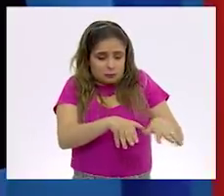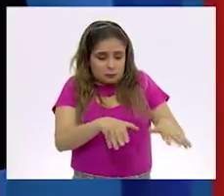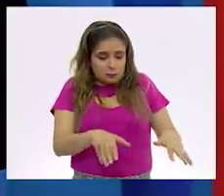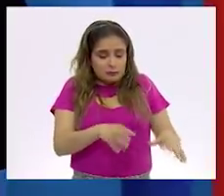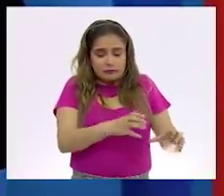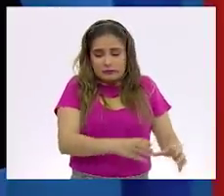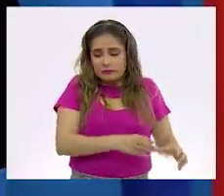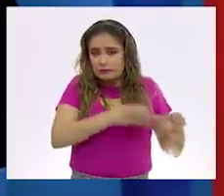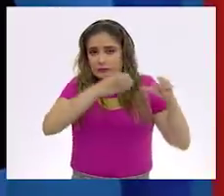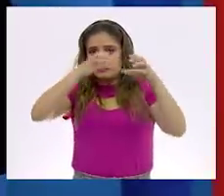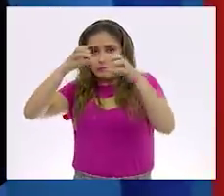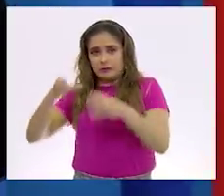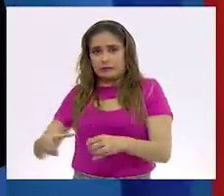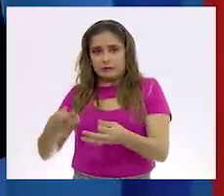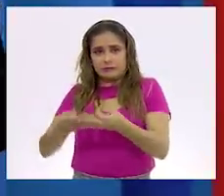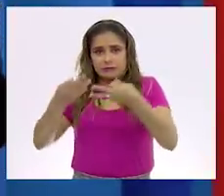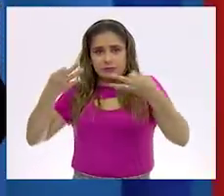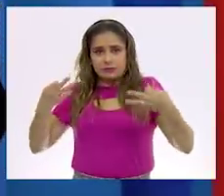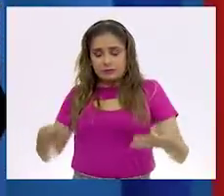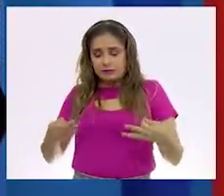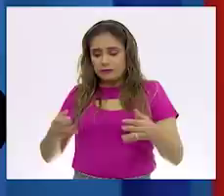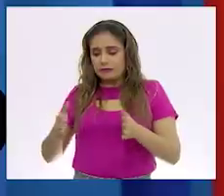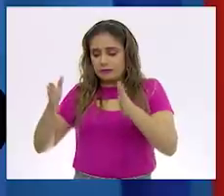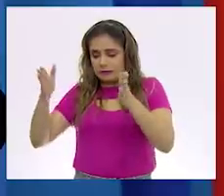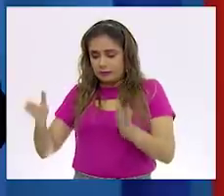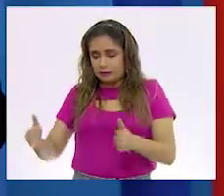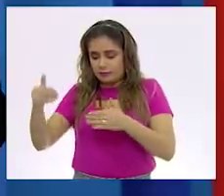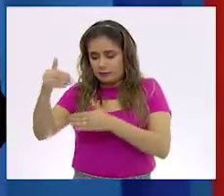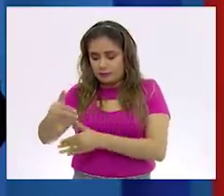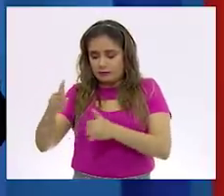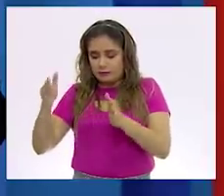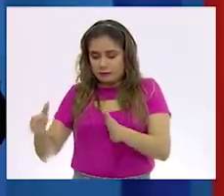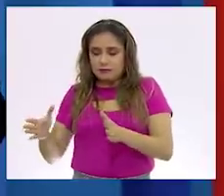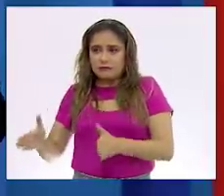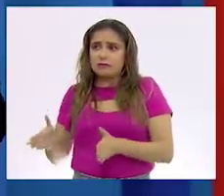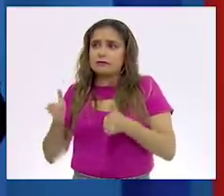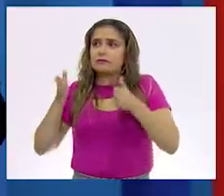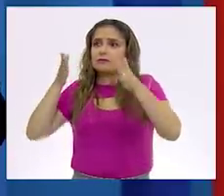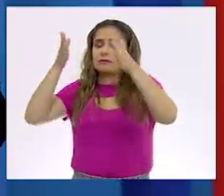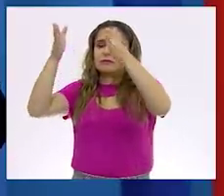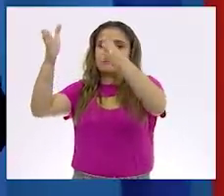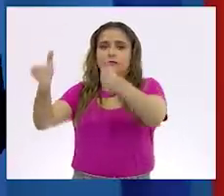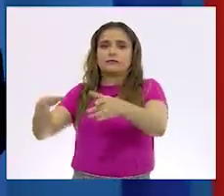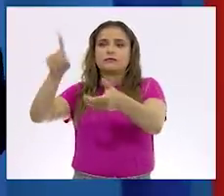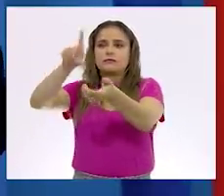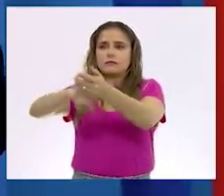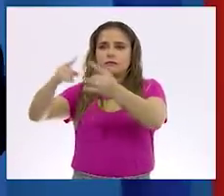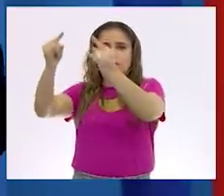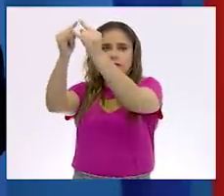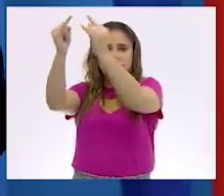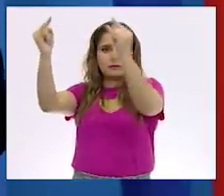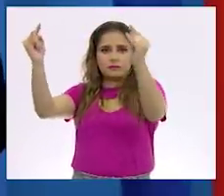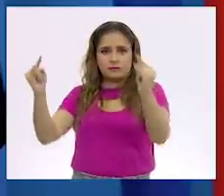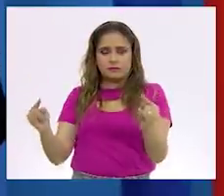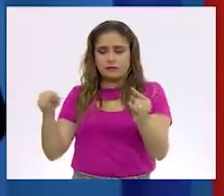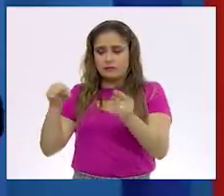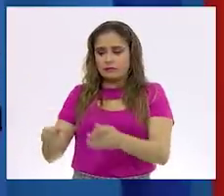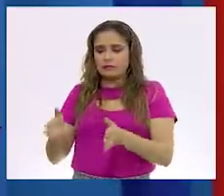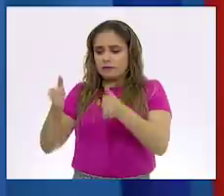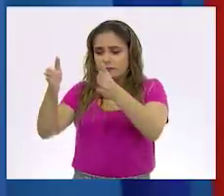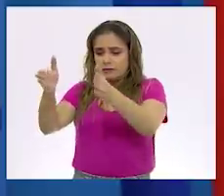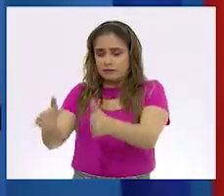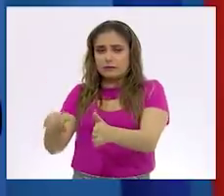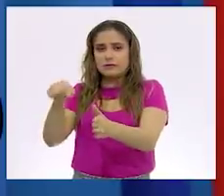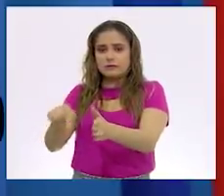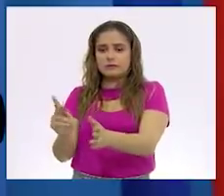plantan cuidadosamente en otro recipiente para llevarlos a invernaderos. Ahí se convierten en